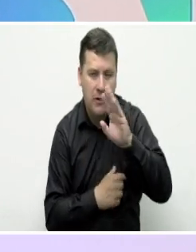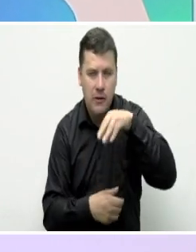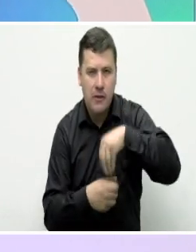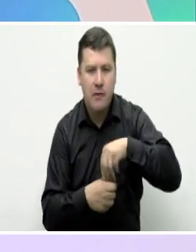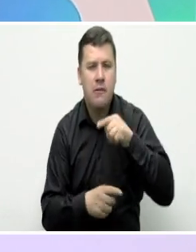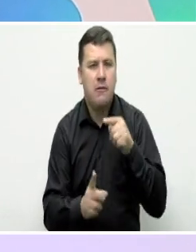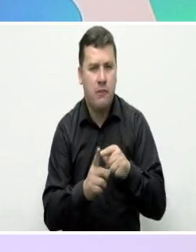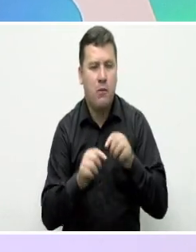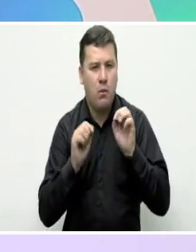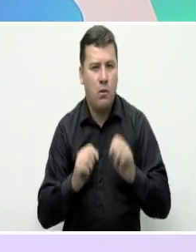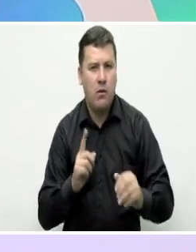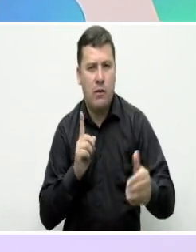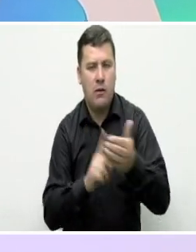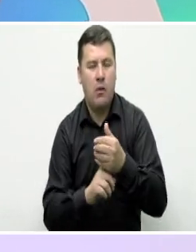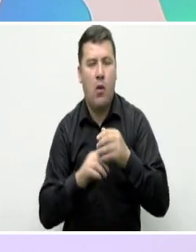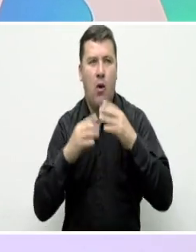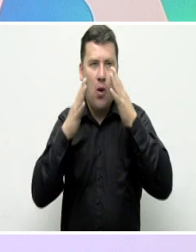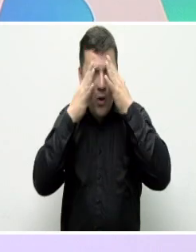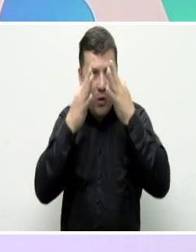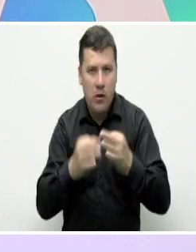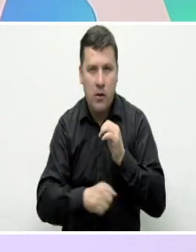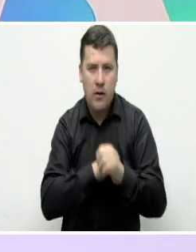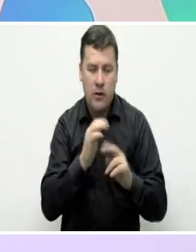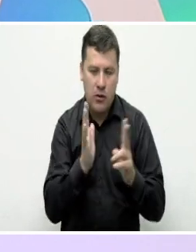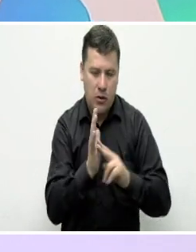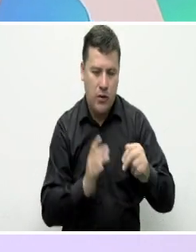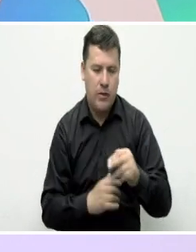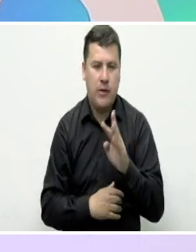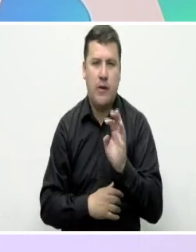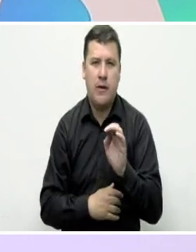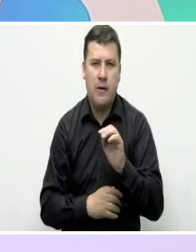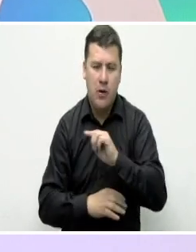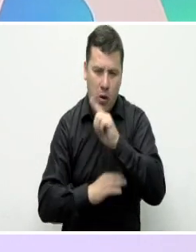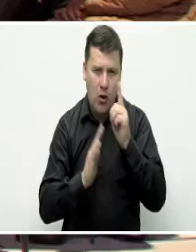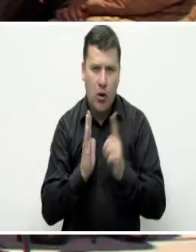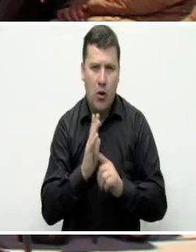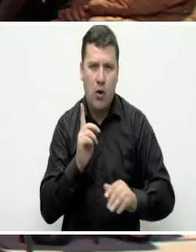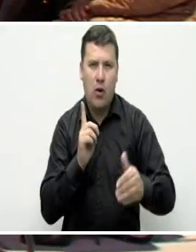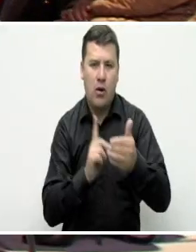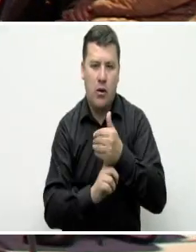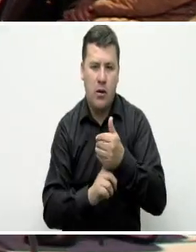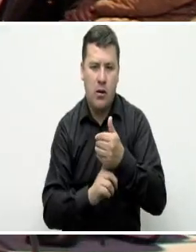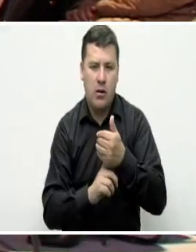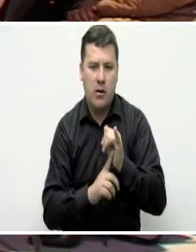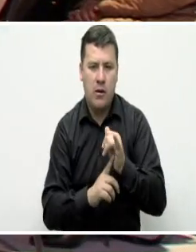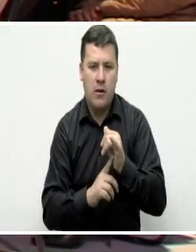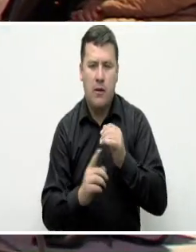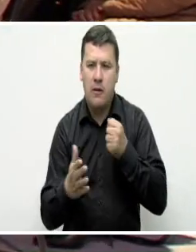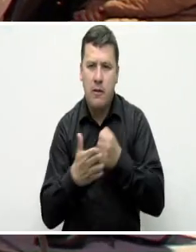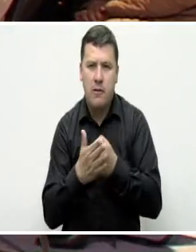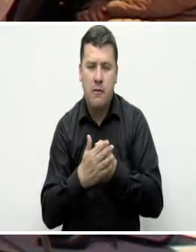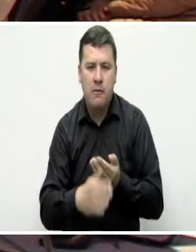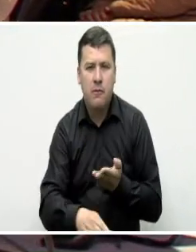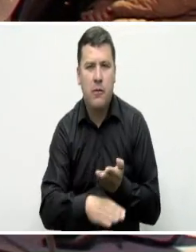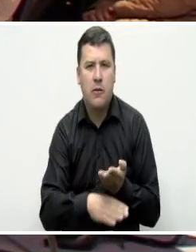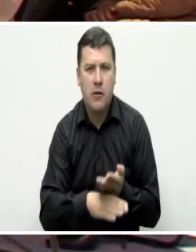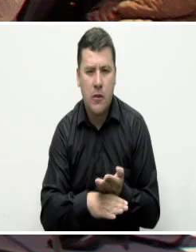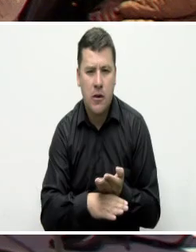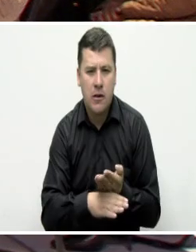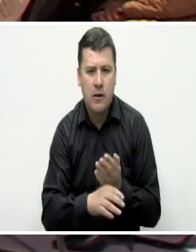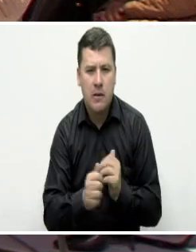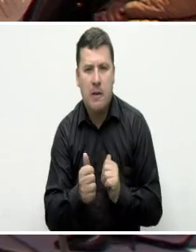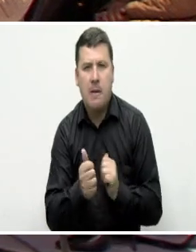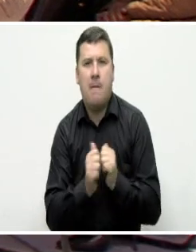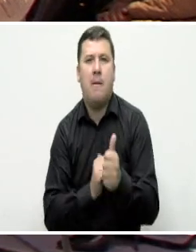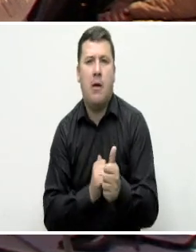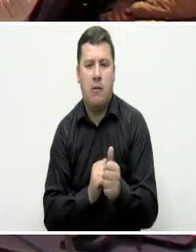Civil haber podido tener un 2018 pleno de logros. Alcanzamos los retos propuestos, los